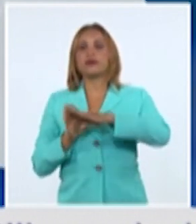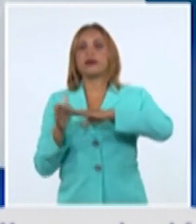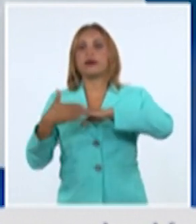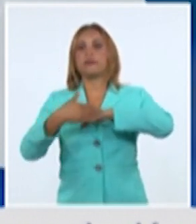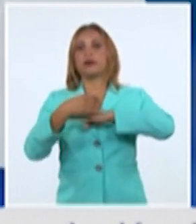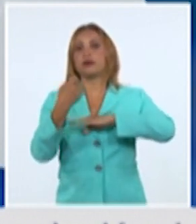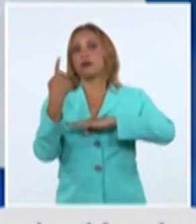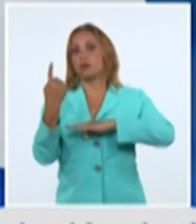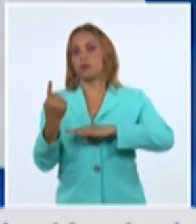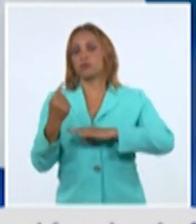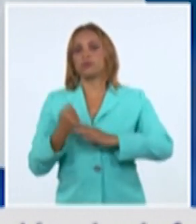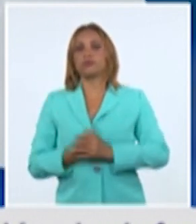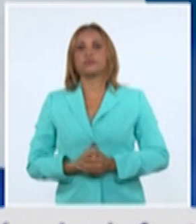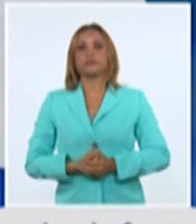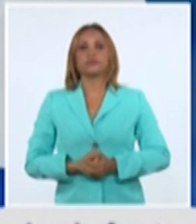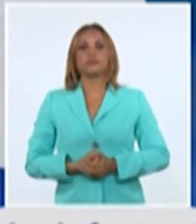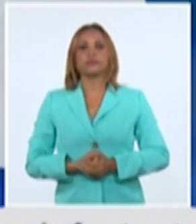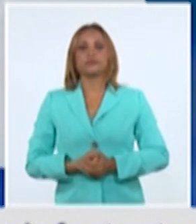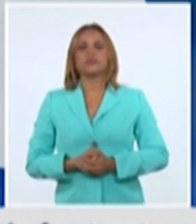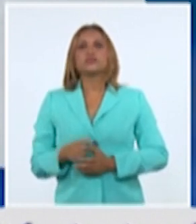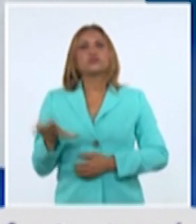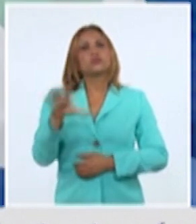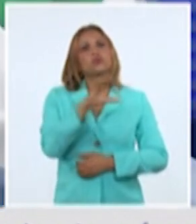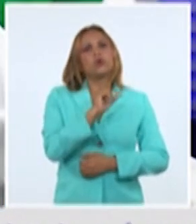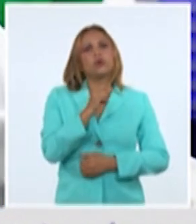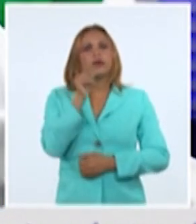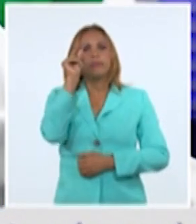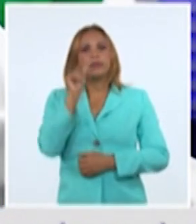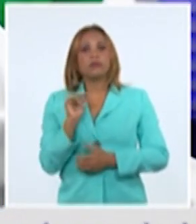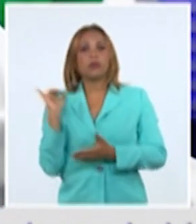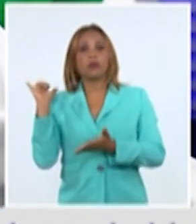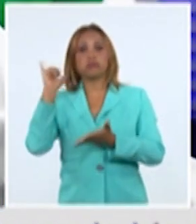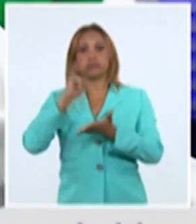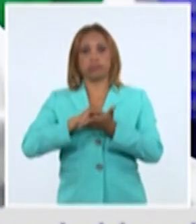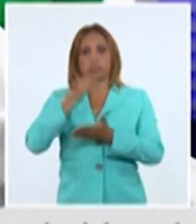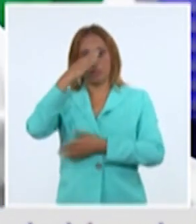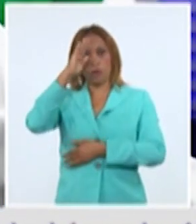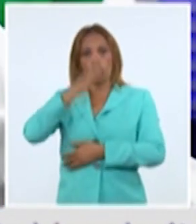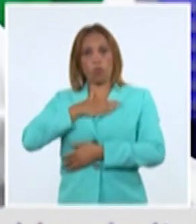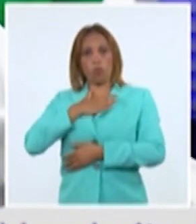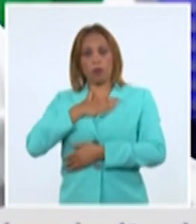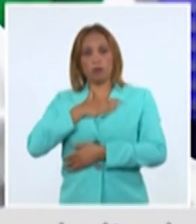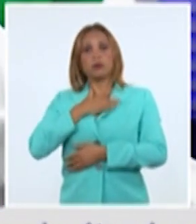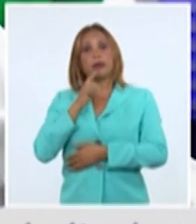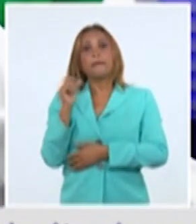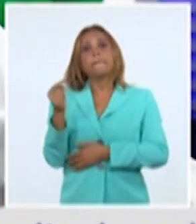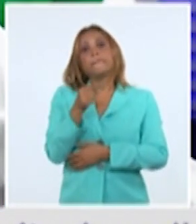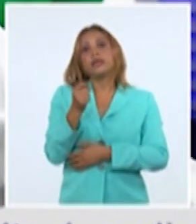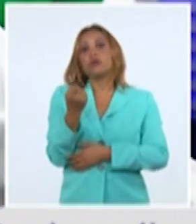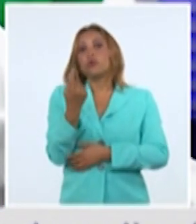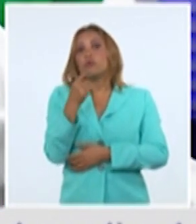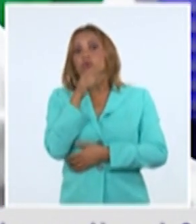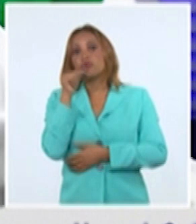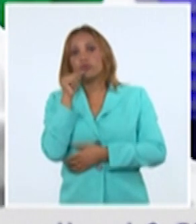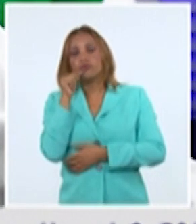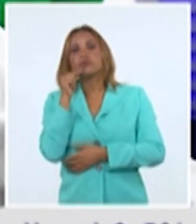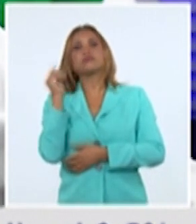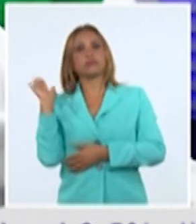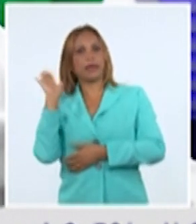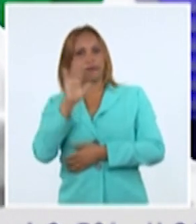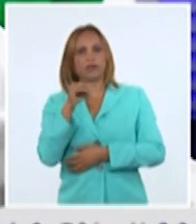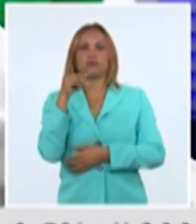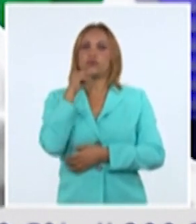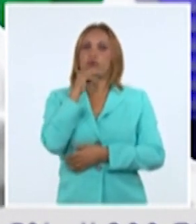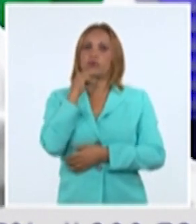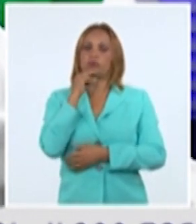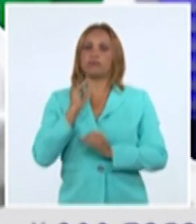cada uno. Todos viajeros cubanos, excepto un viajero ruso procedente de Rusia que se